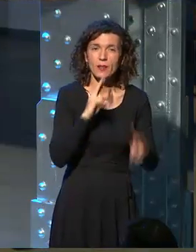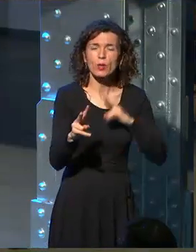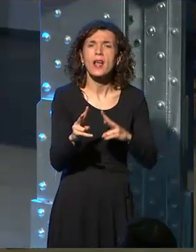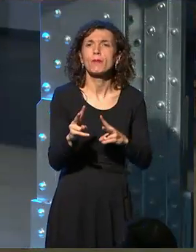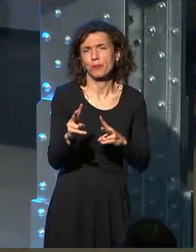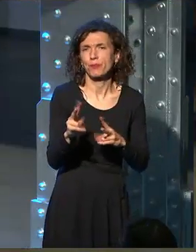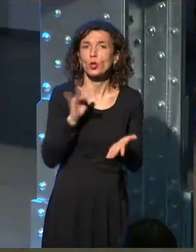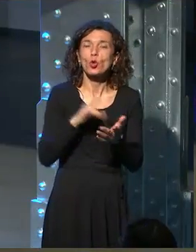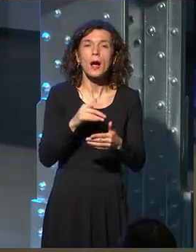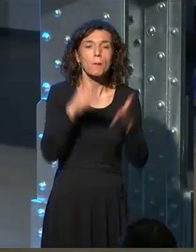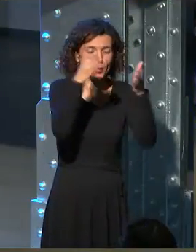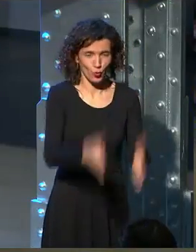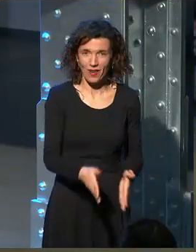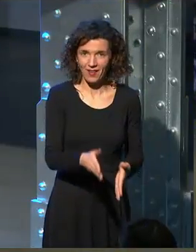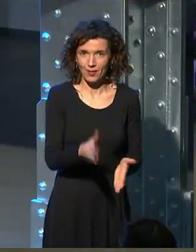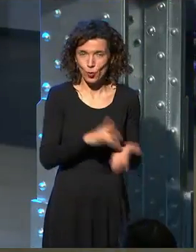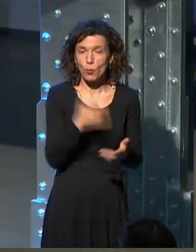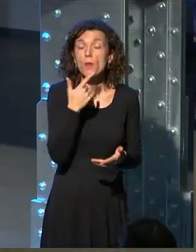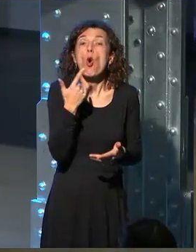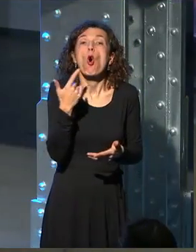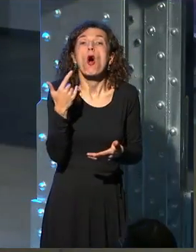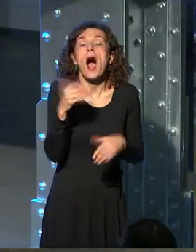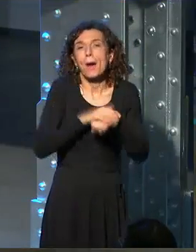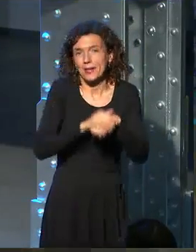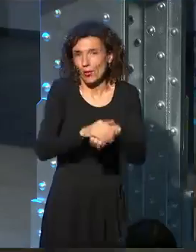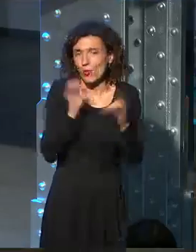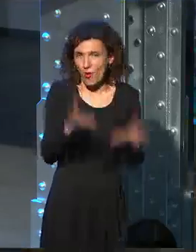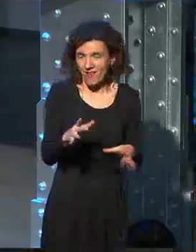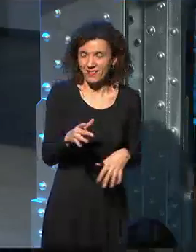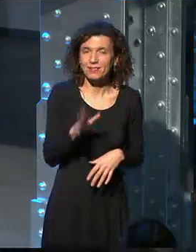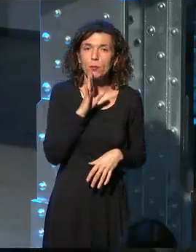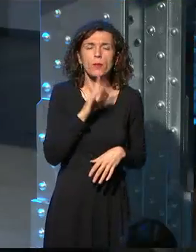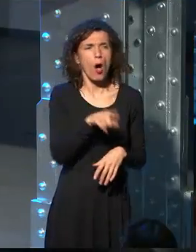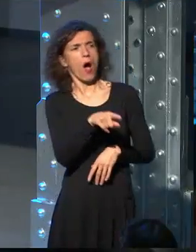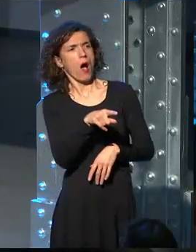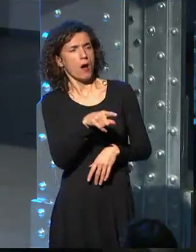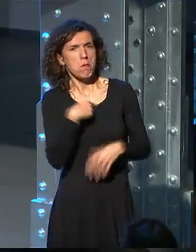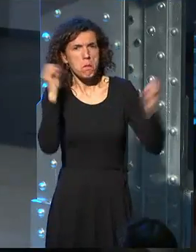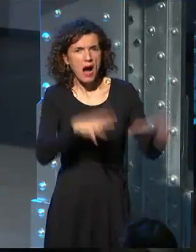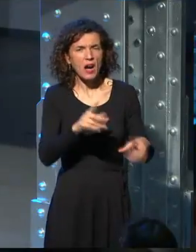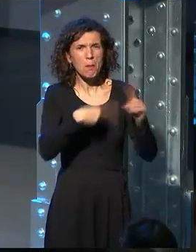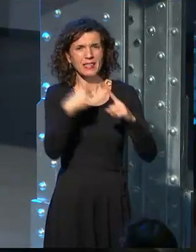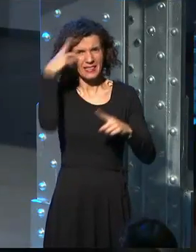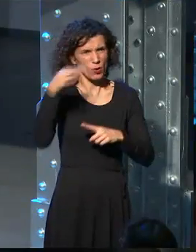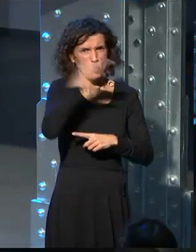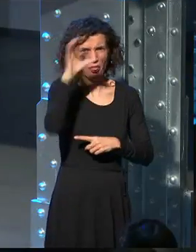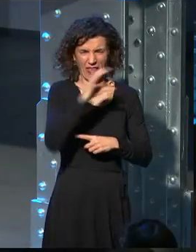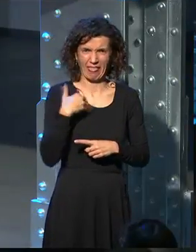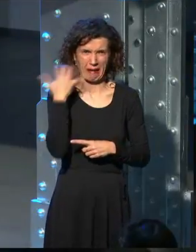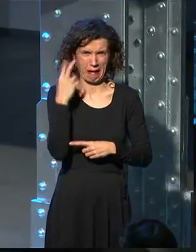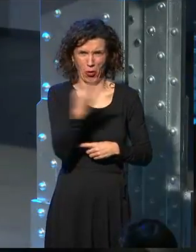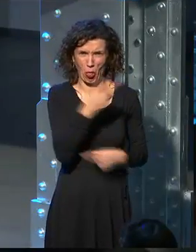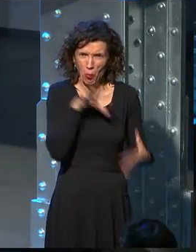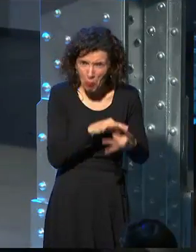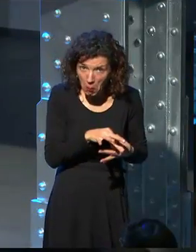ocurren en la misma persona, como nuestros colegas científicos. Es primero, magia y neurociencia, qué cosa más rara.